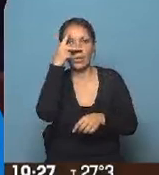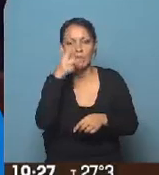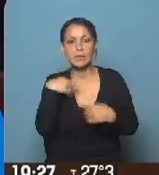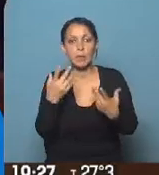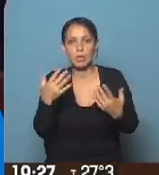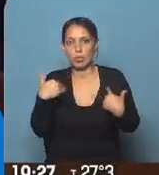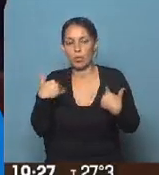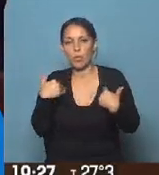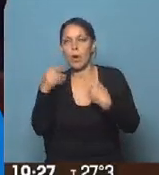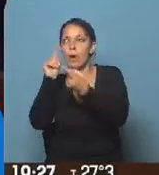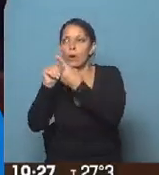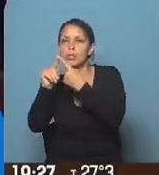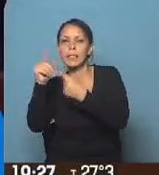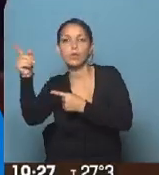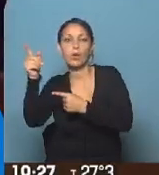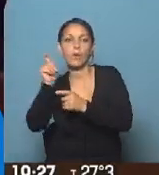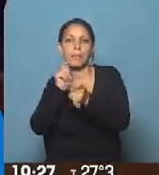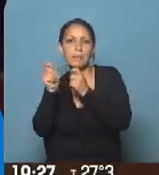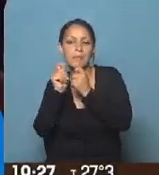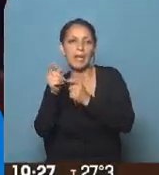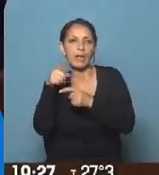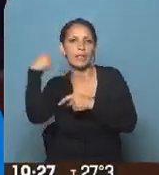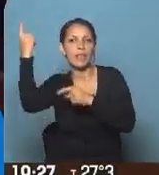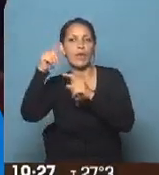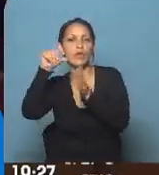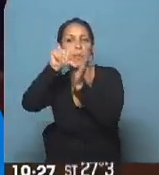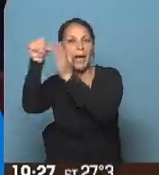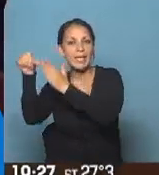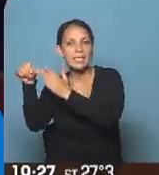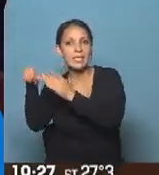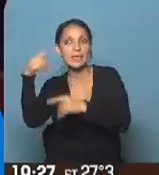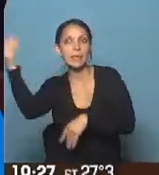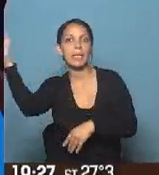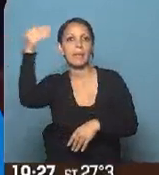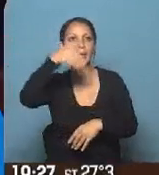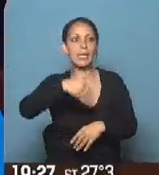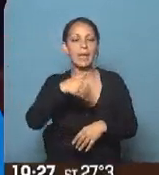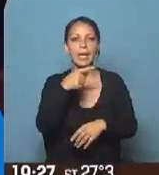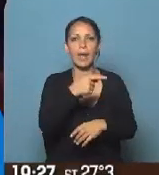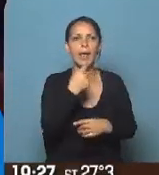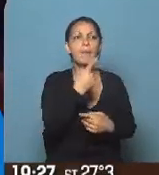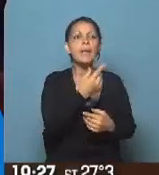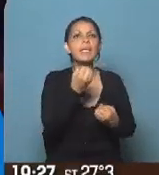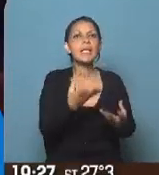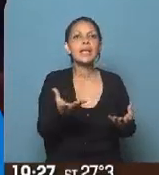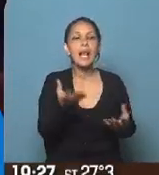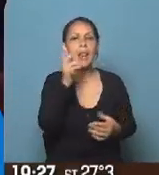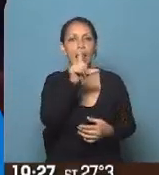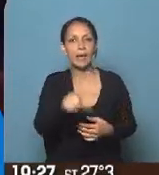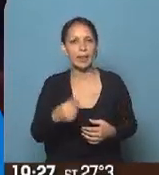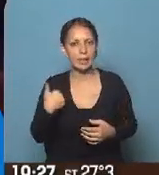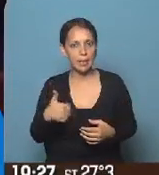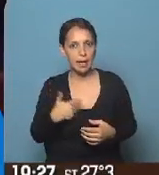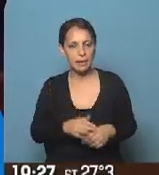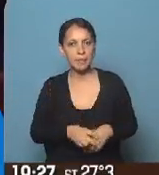medios internacionales que viajaban permanentemente a entrevistarlo cada vez que querían saber qué ocurría con la Argentina,